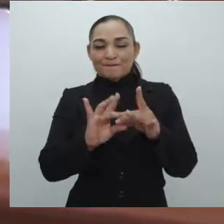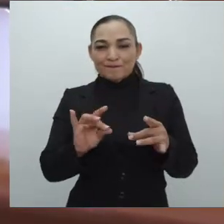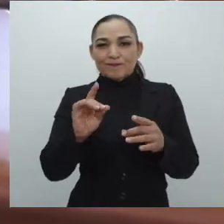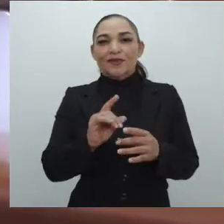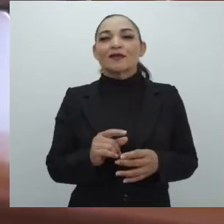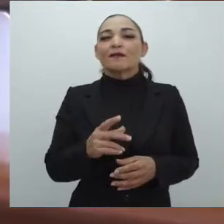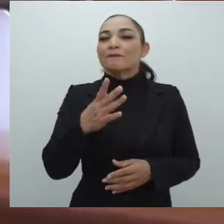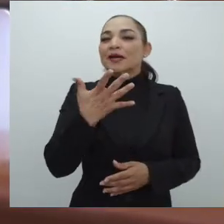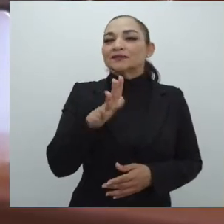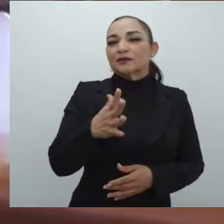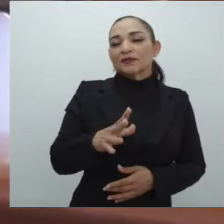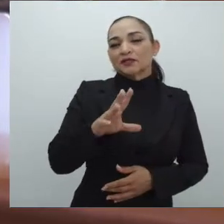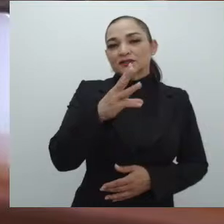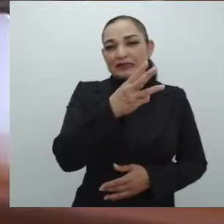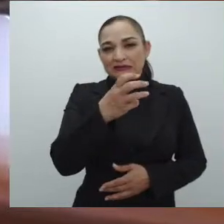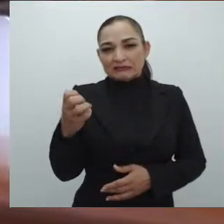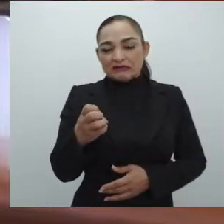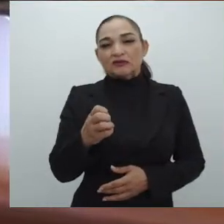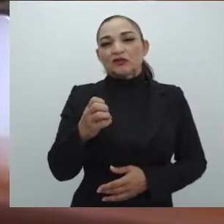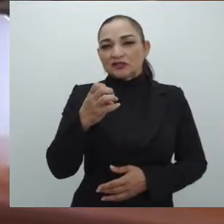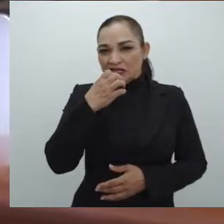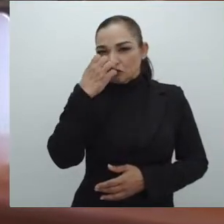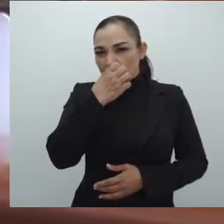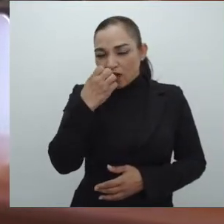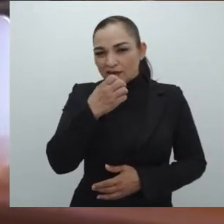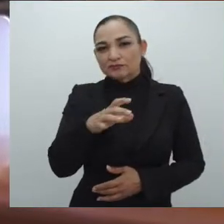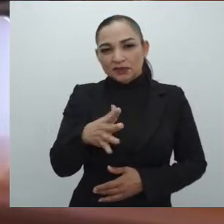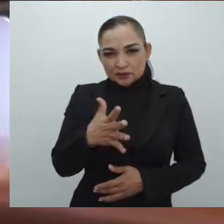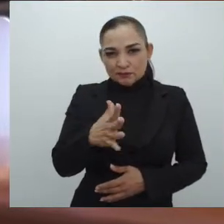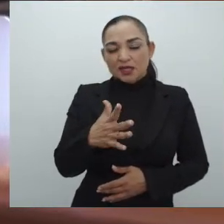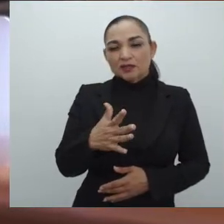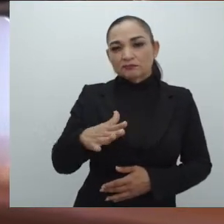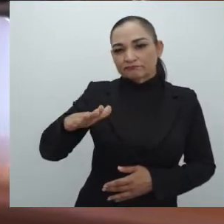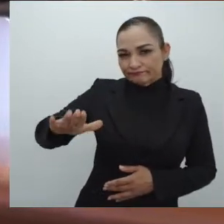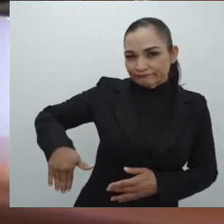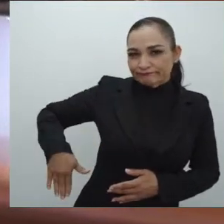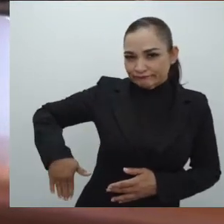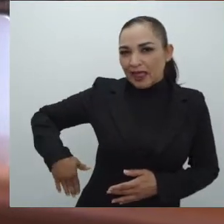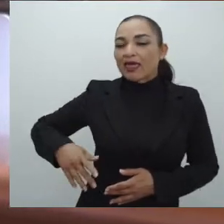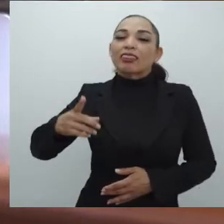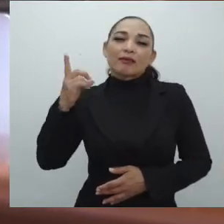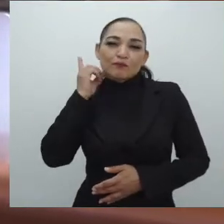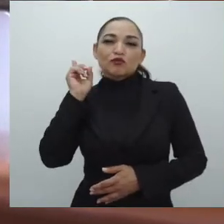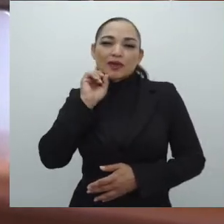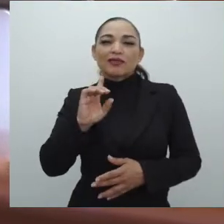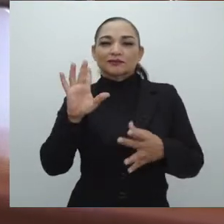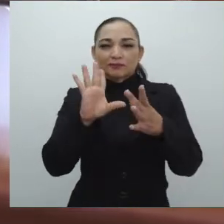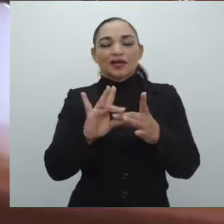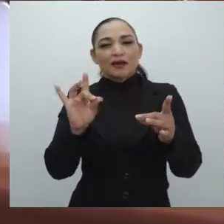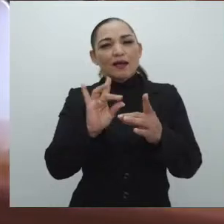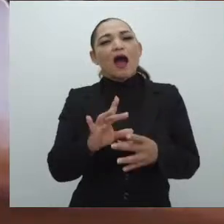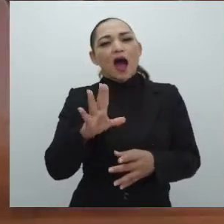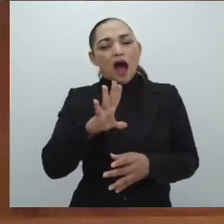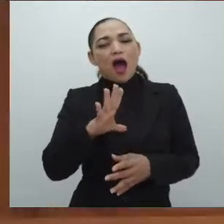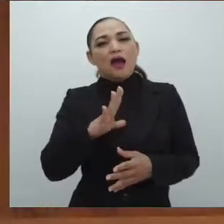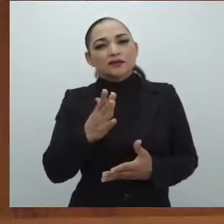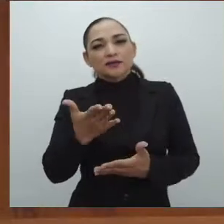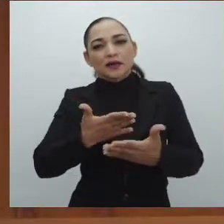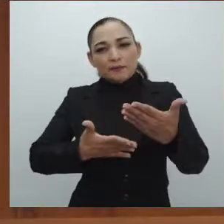alrededor de 360 escuelas que ya decía la diputada ahorita aquí, que tienen problemas de servicios básicos, de luz, de